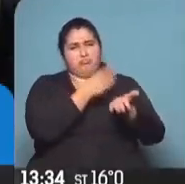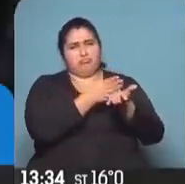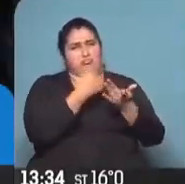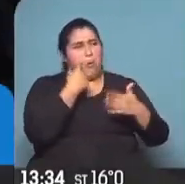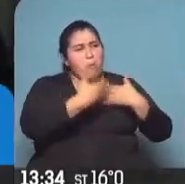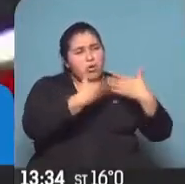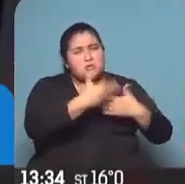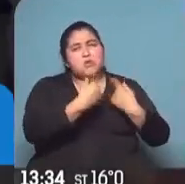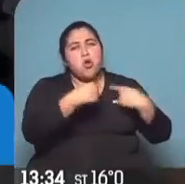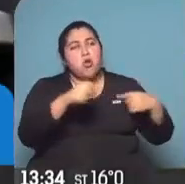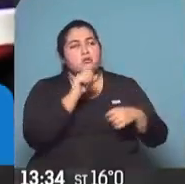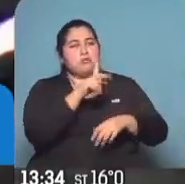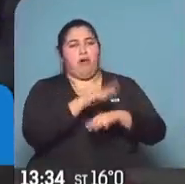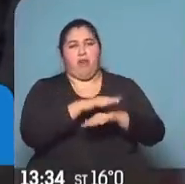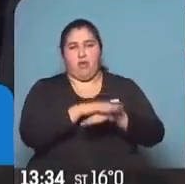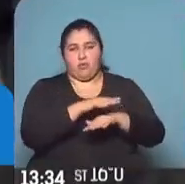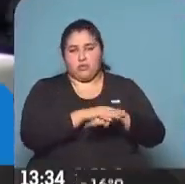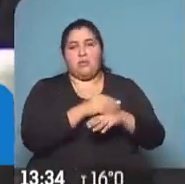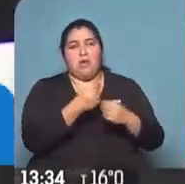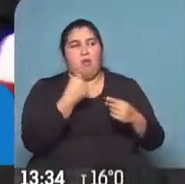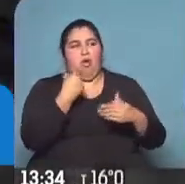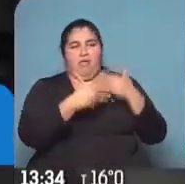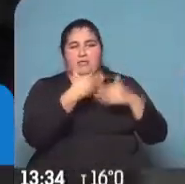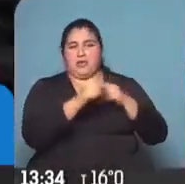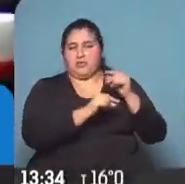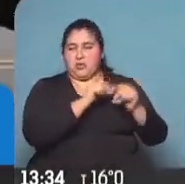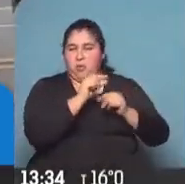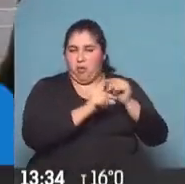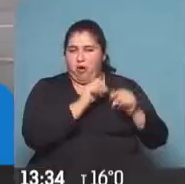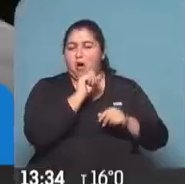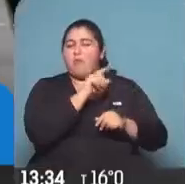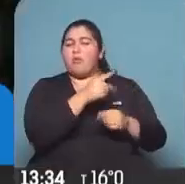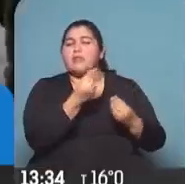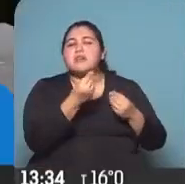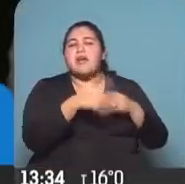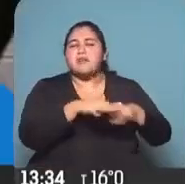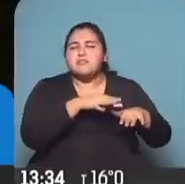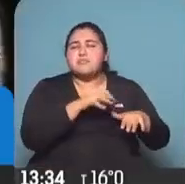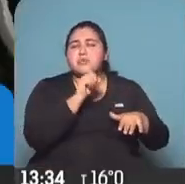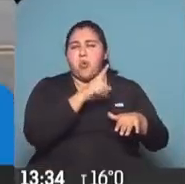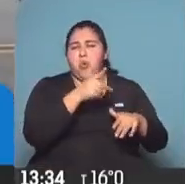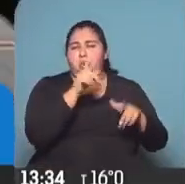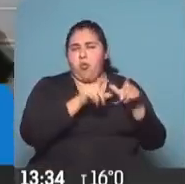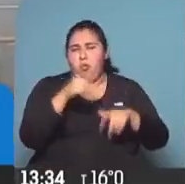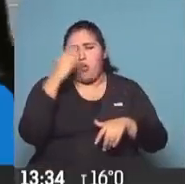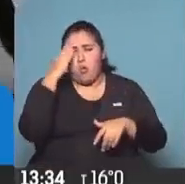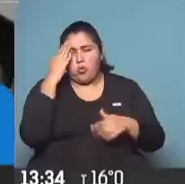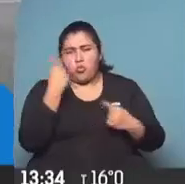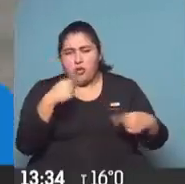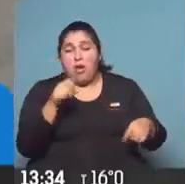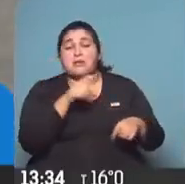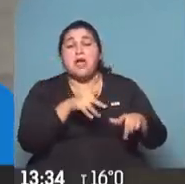y la responsabilidad desarrollando también humanas y